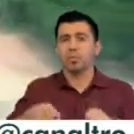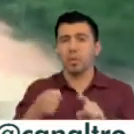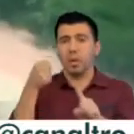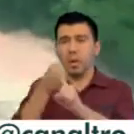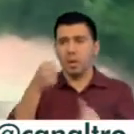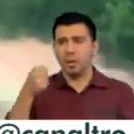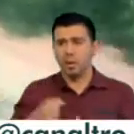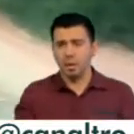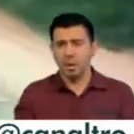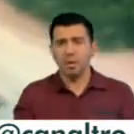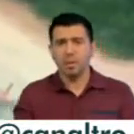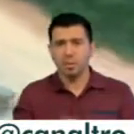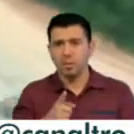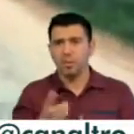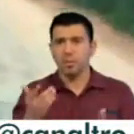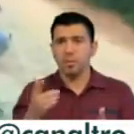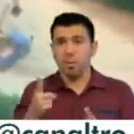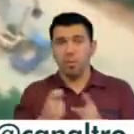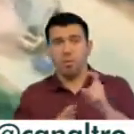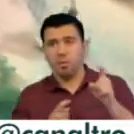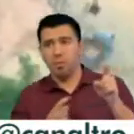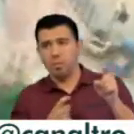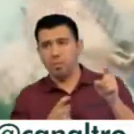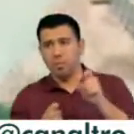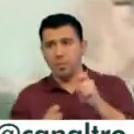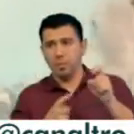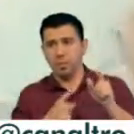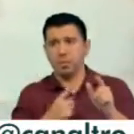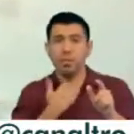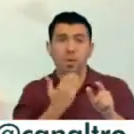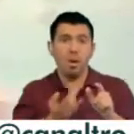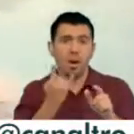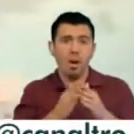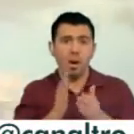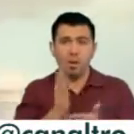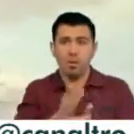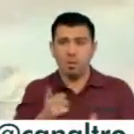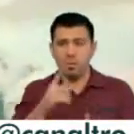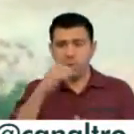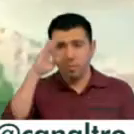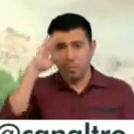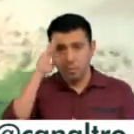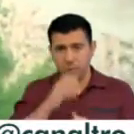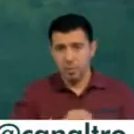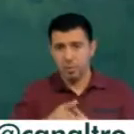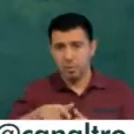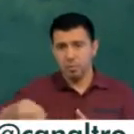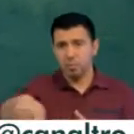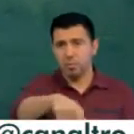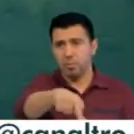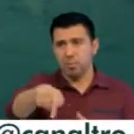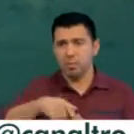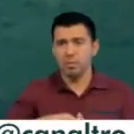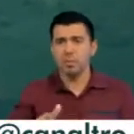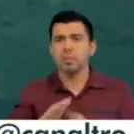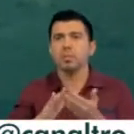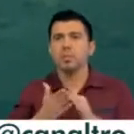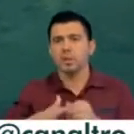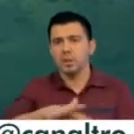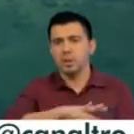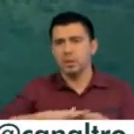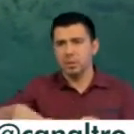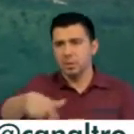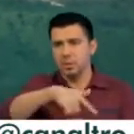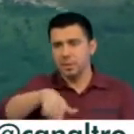la hora de realizar esta incautación, o también que había información que los habitantes del sector también